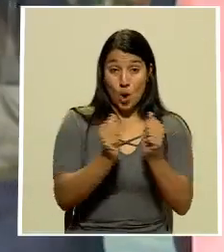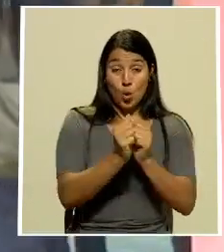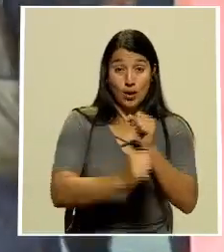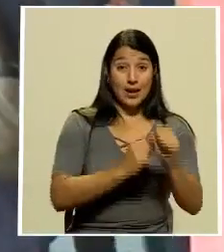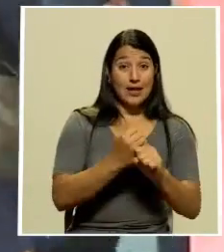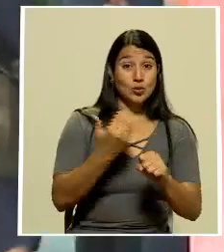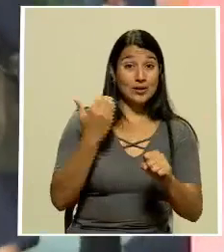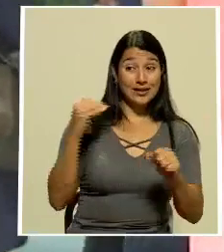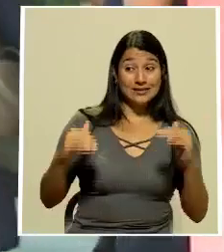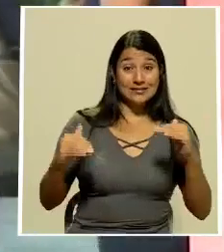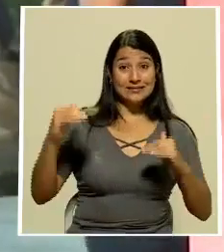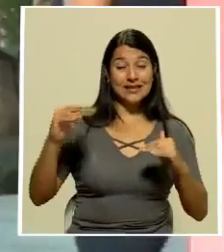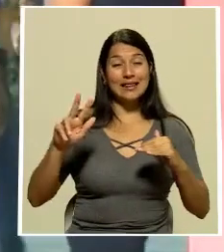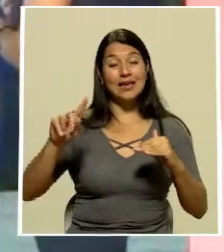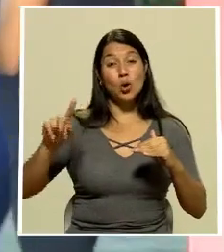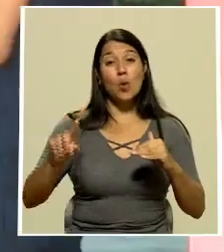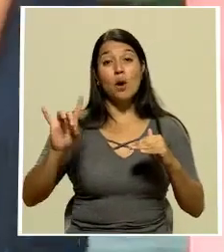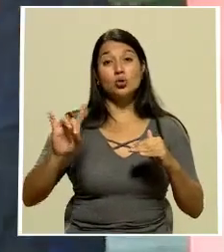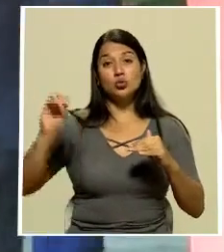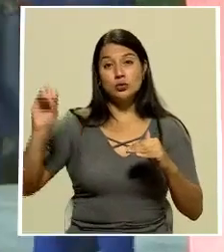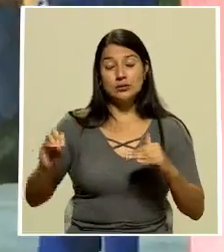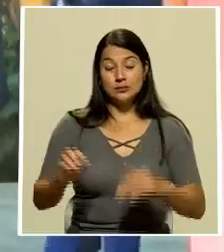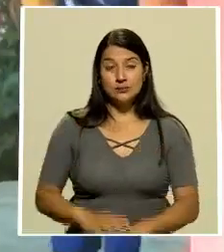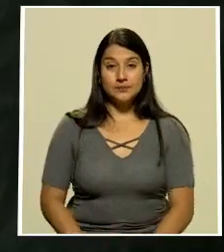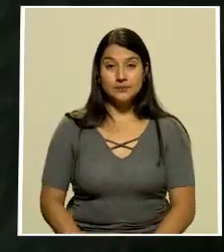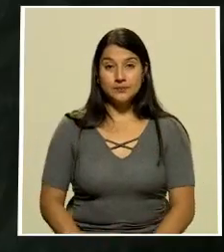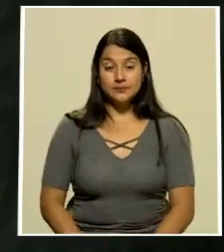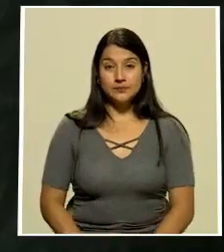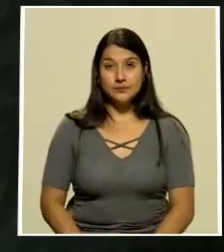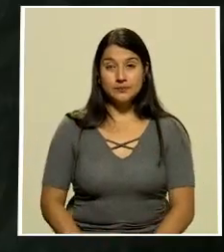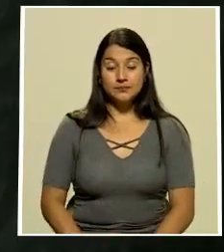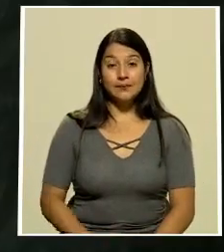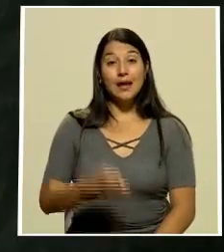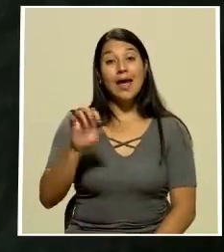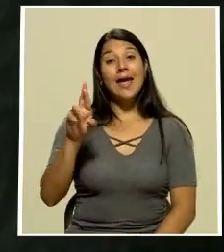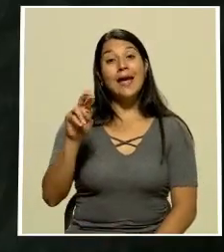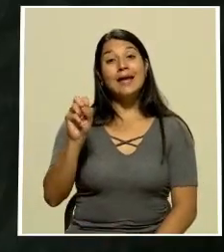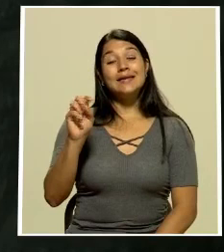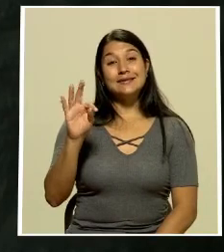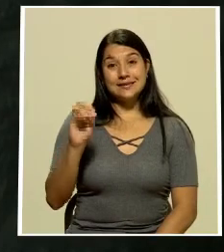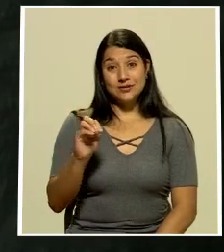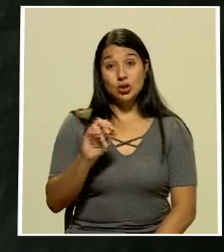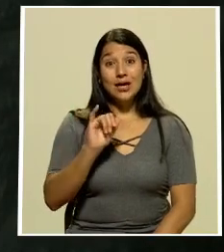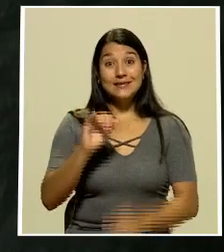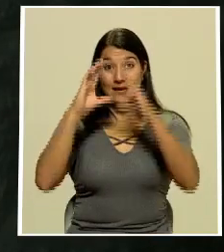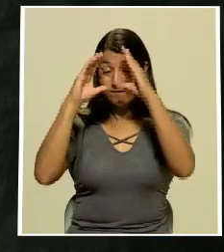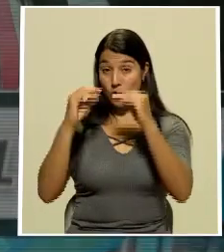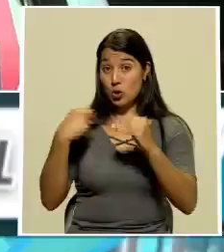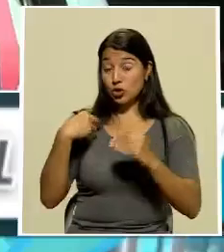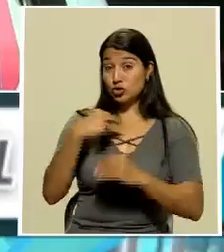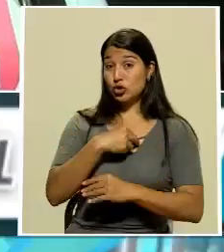anterior, aumentó 3,8 puntos porcentuales. Don Ernesto, amigos televidentes, es la información